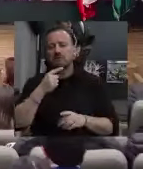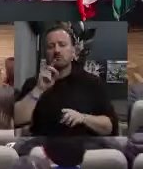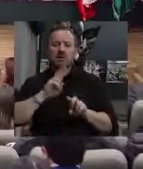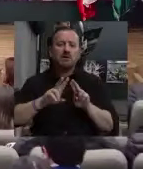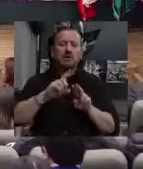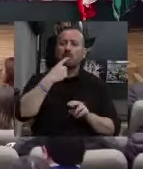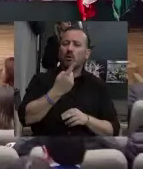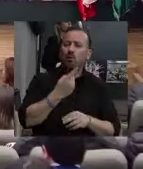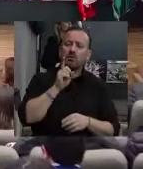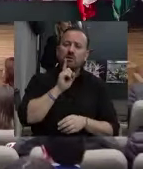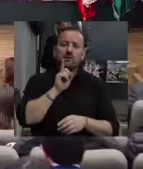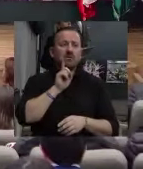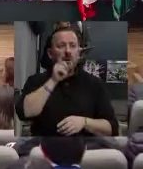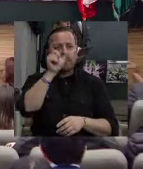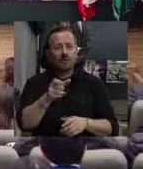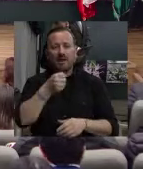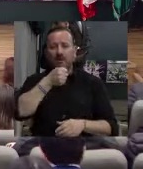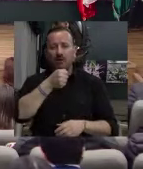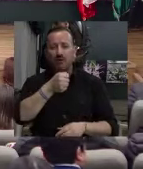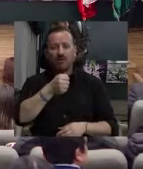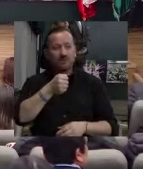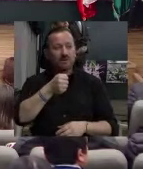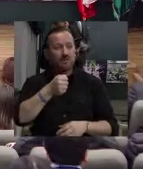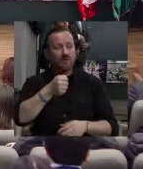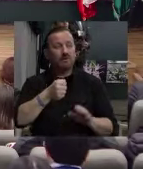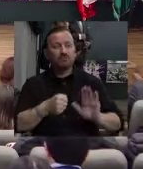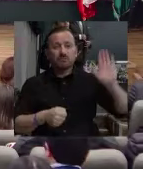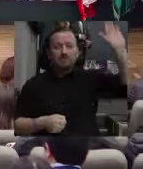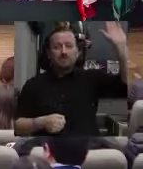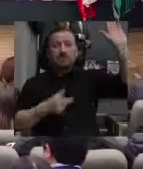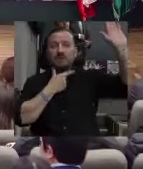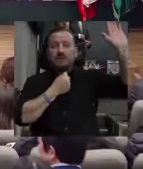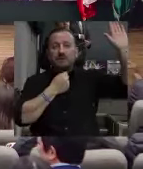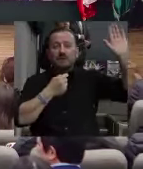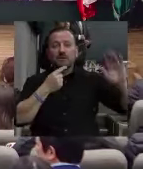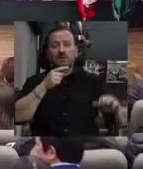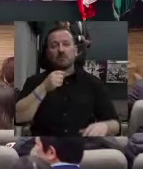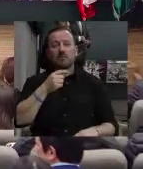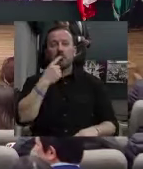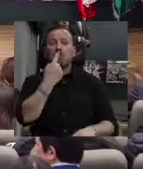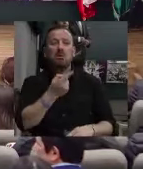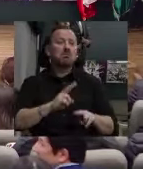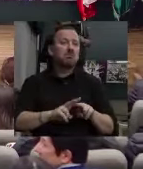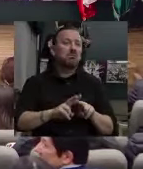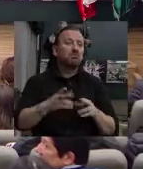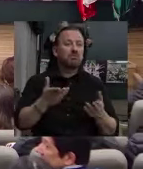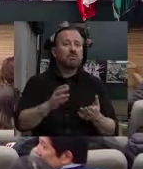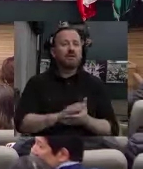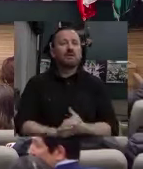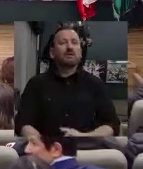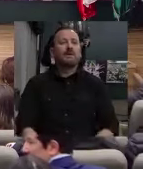prta tenemos una anfitriona con un micrófono cierto levant la mano si es que alguien quisiera consultar